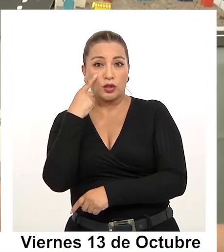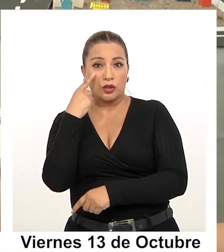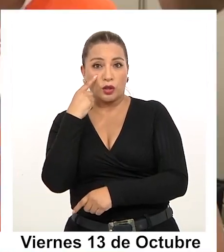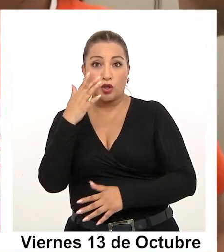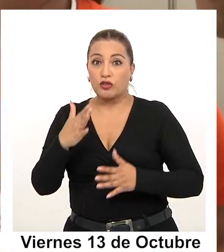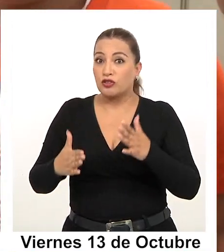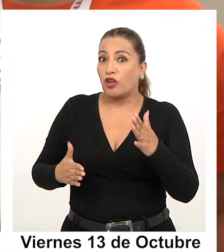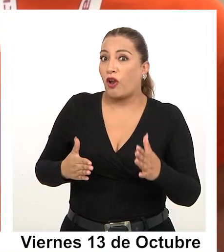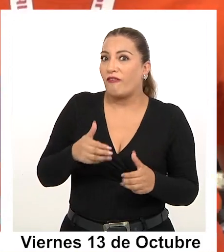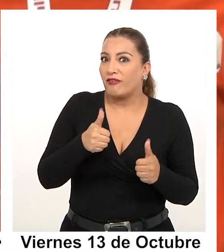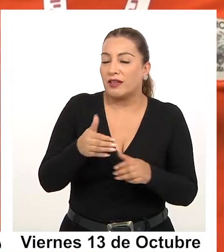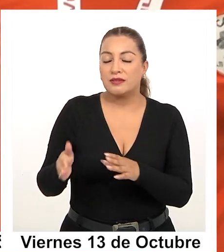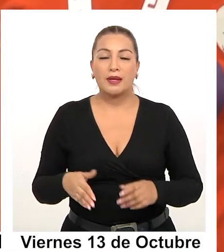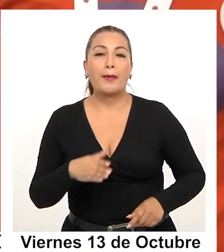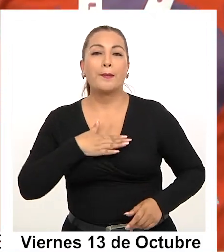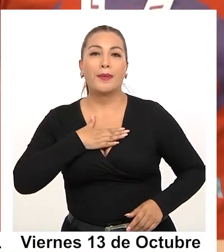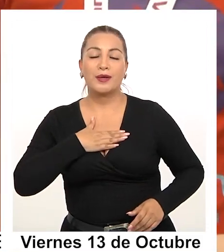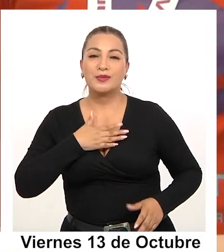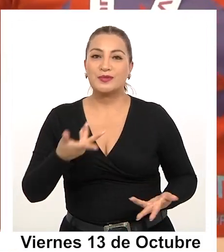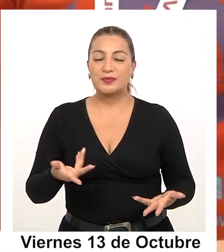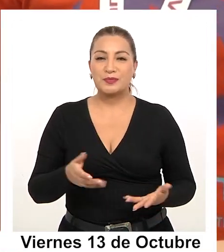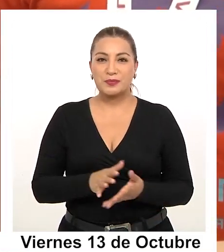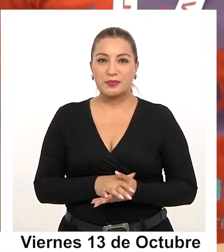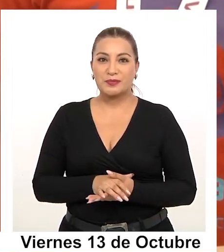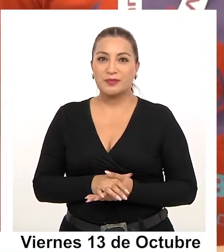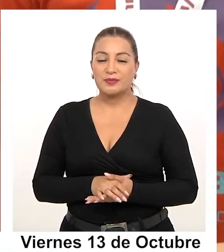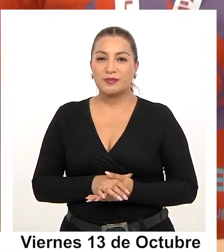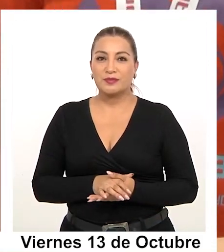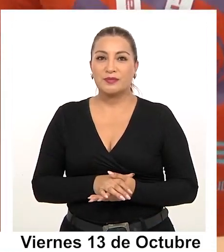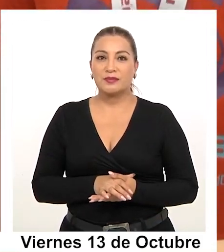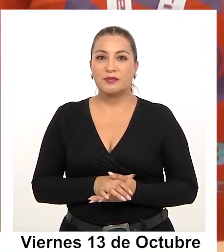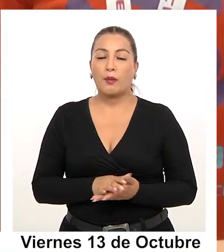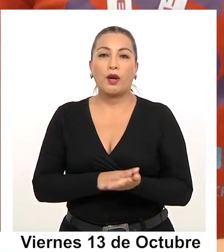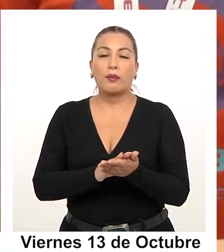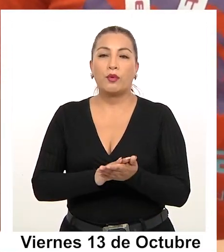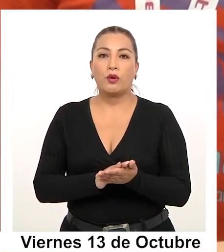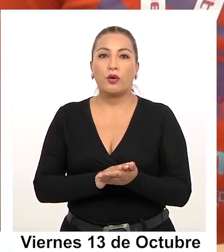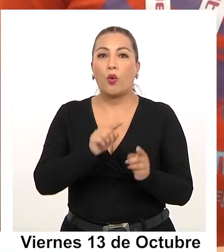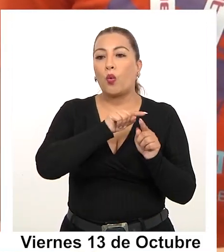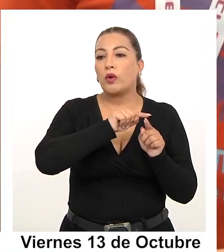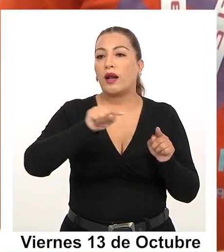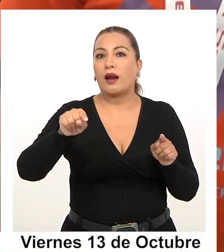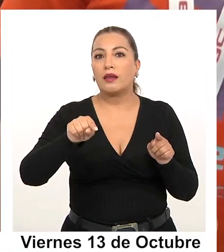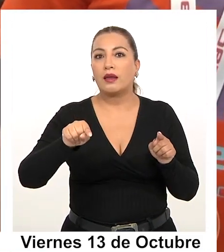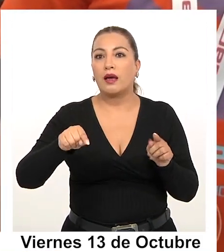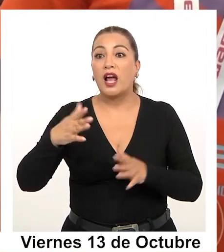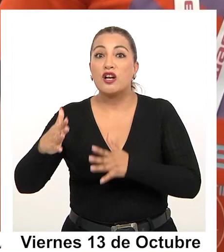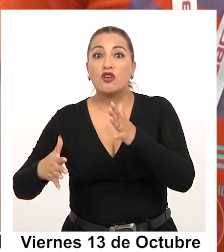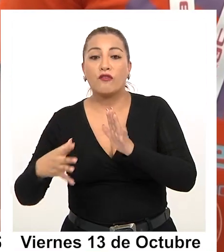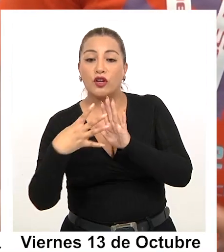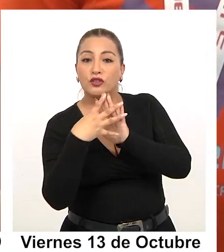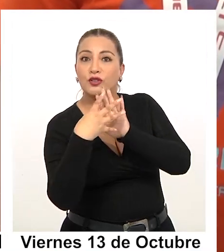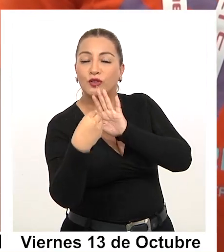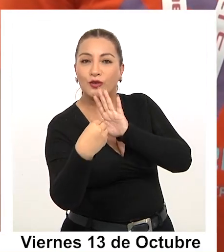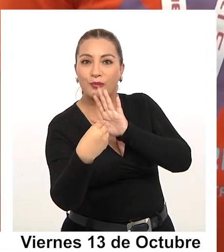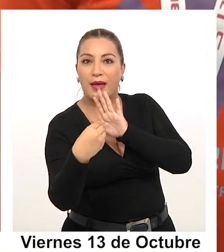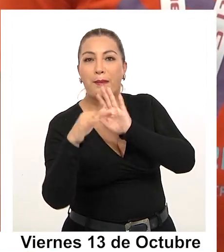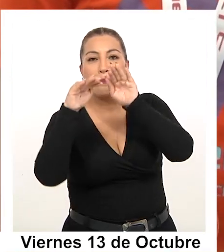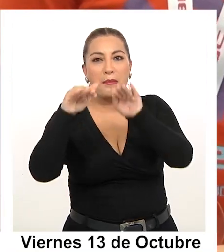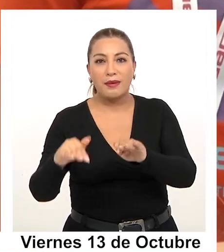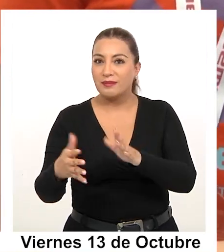dolor bien. Me gusta que cuando si yo le hago una raya, ellos lo copian, ellos lo van siguiendo.